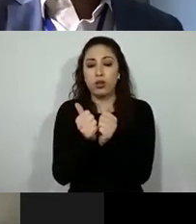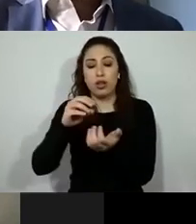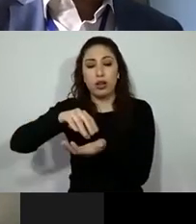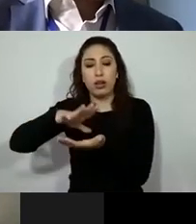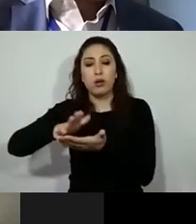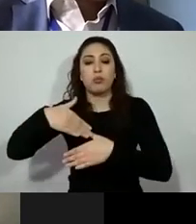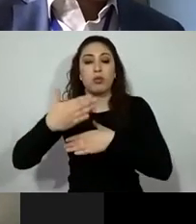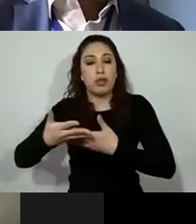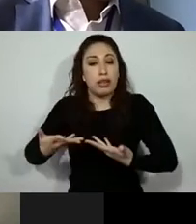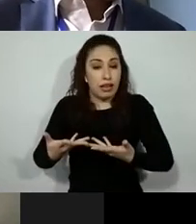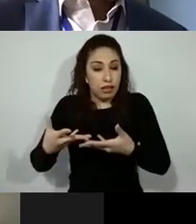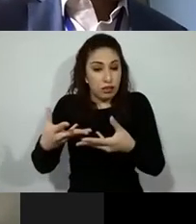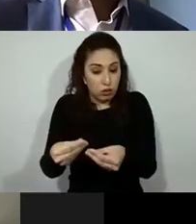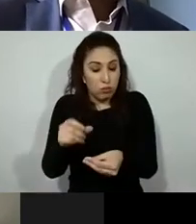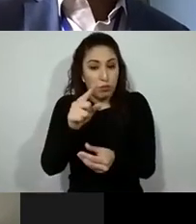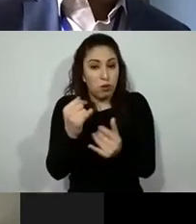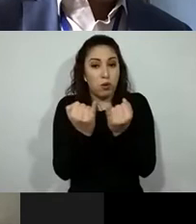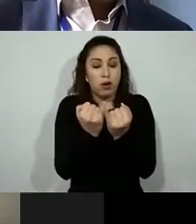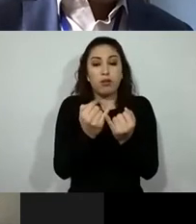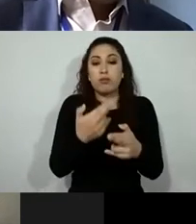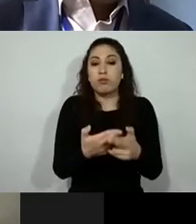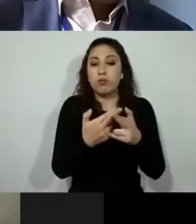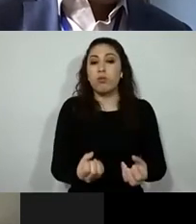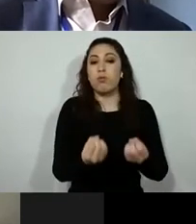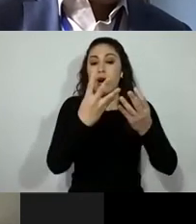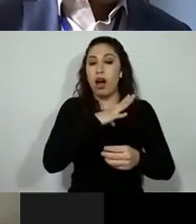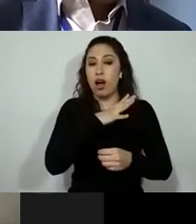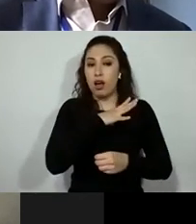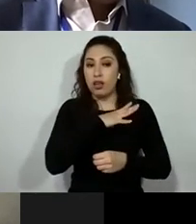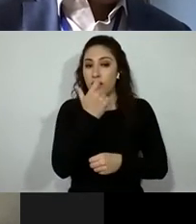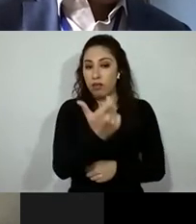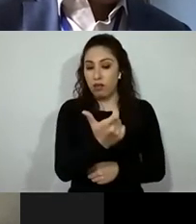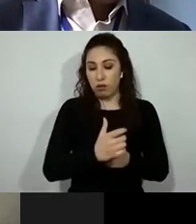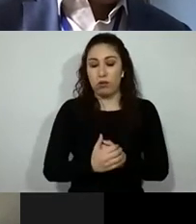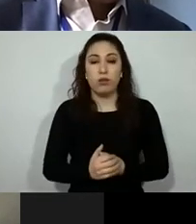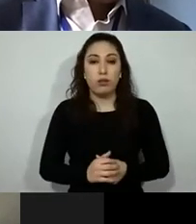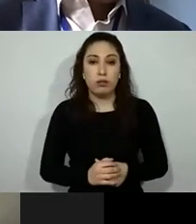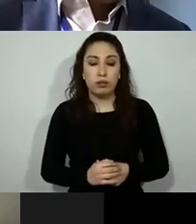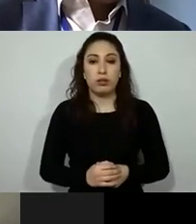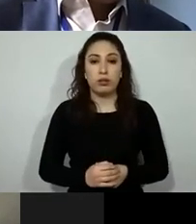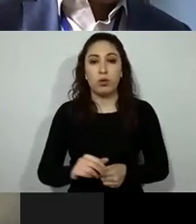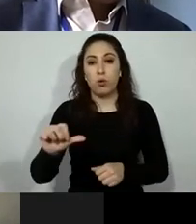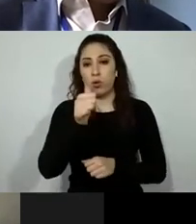de recursos tiene disponibles? Finalmente, otra pregunta